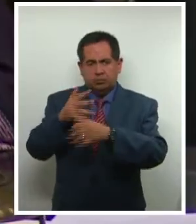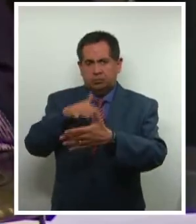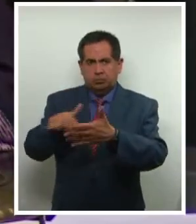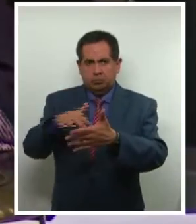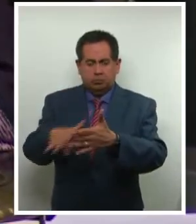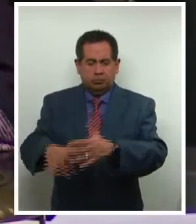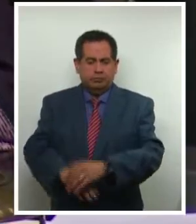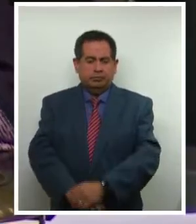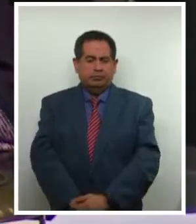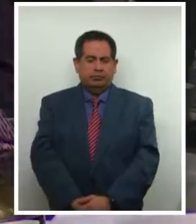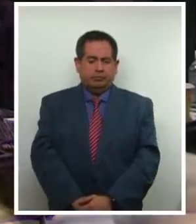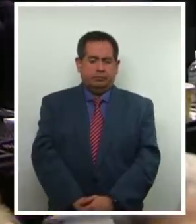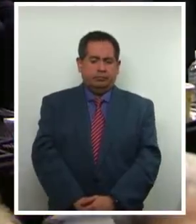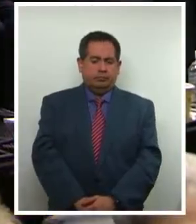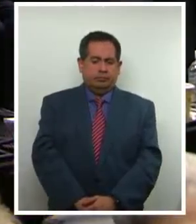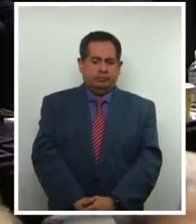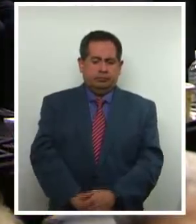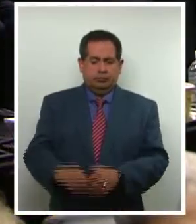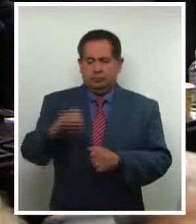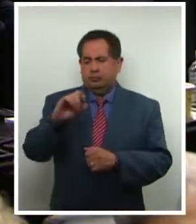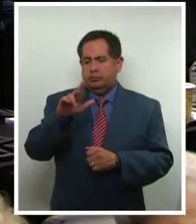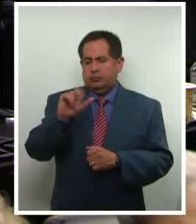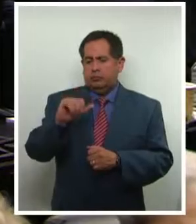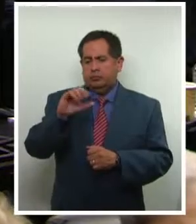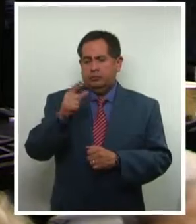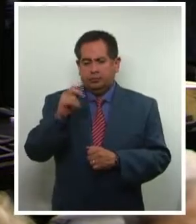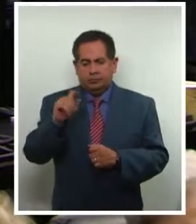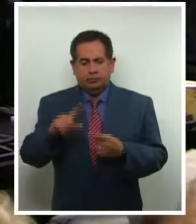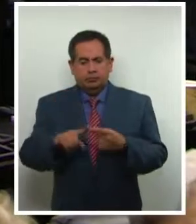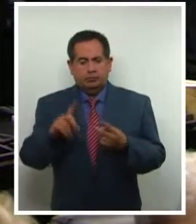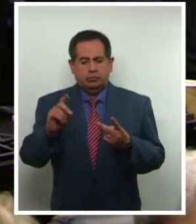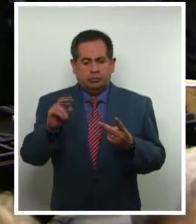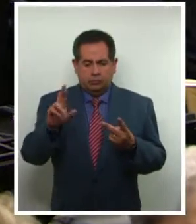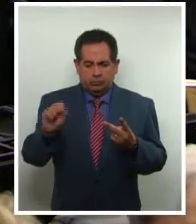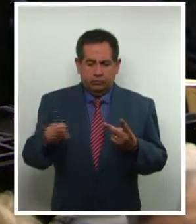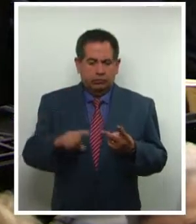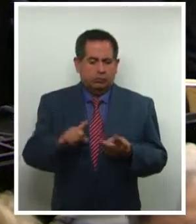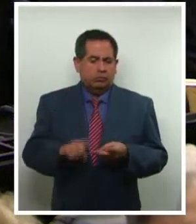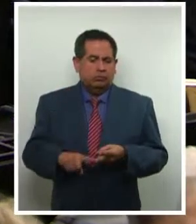lee. Claudia Aguilar, Dolores,